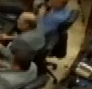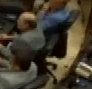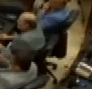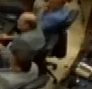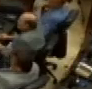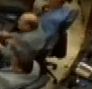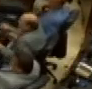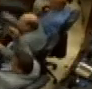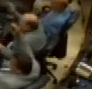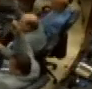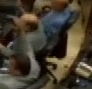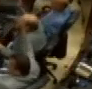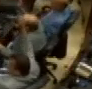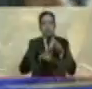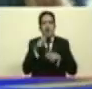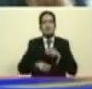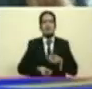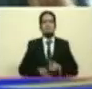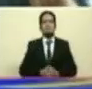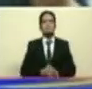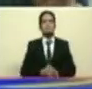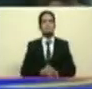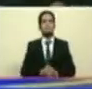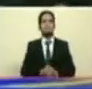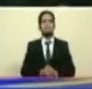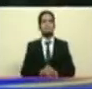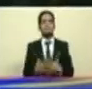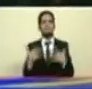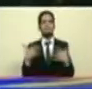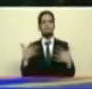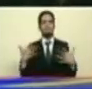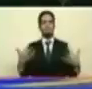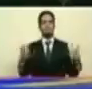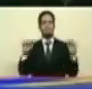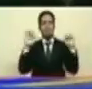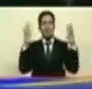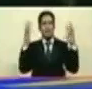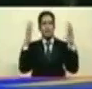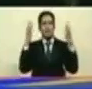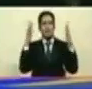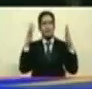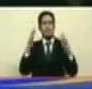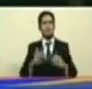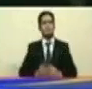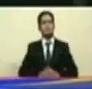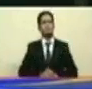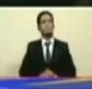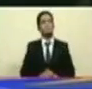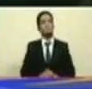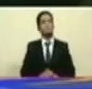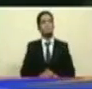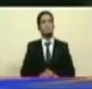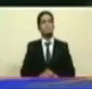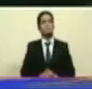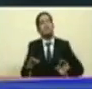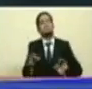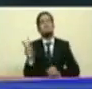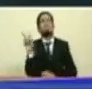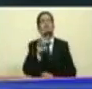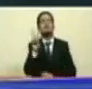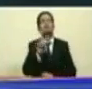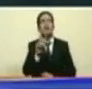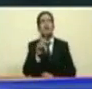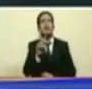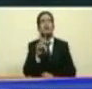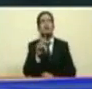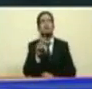quedar para siempre con corrupción y con delincuencia. Los soldados van a tener que escoger si quieren estar del lado correcto de la historia, con la